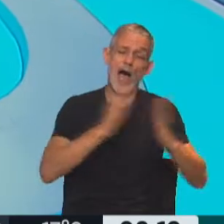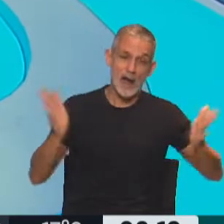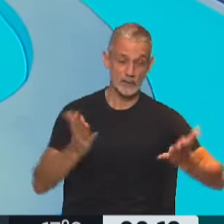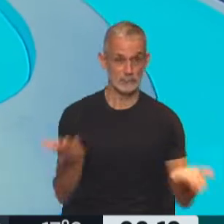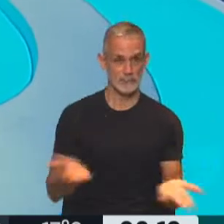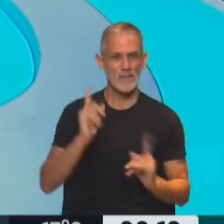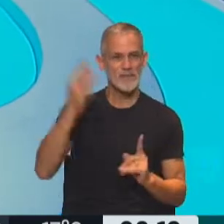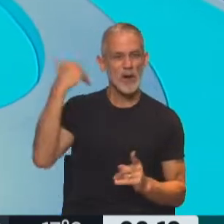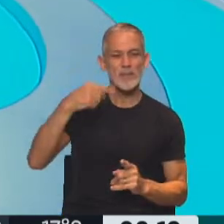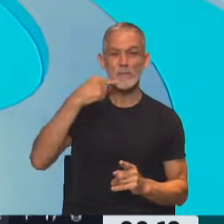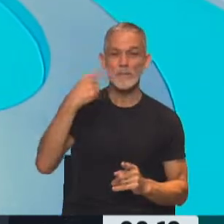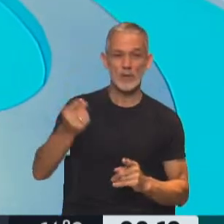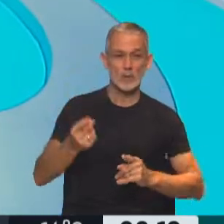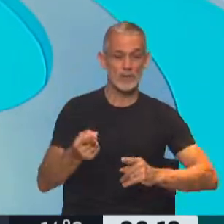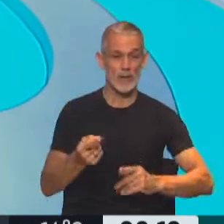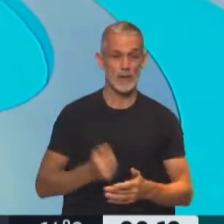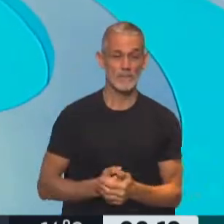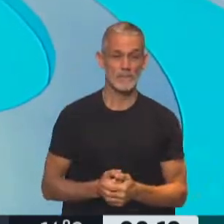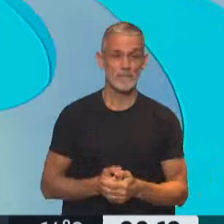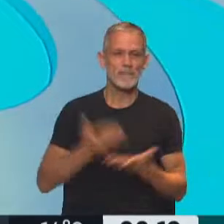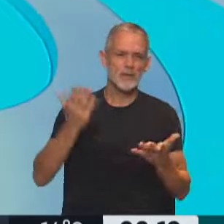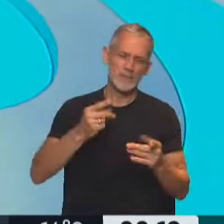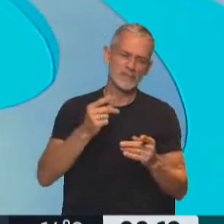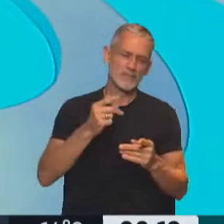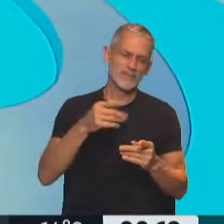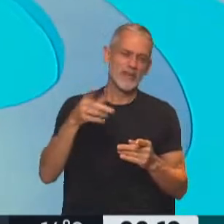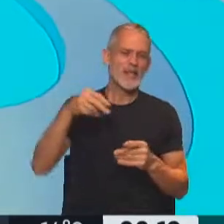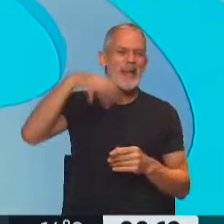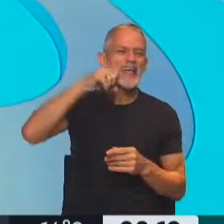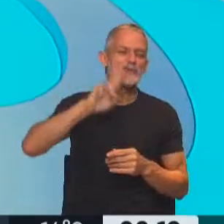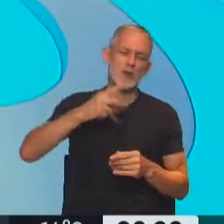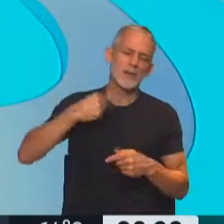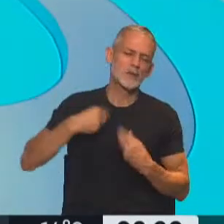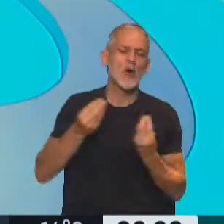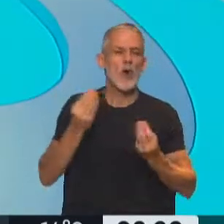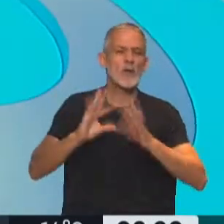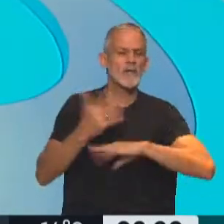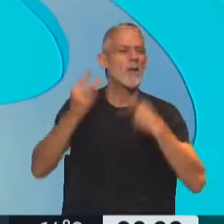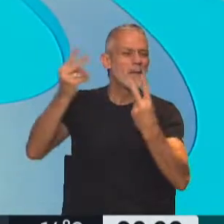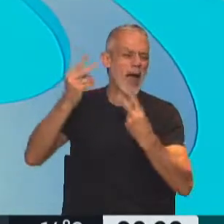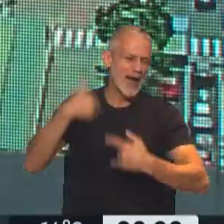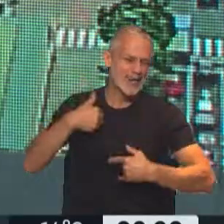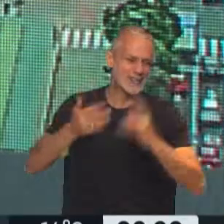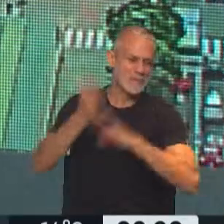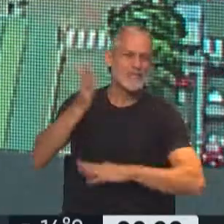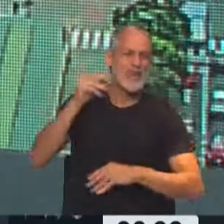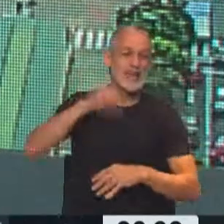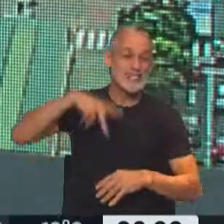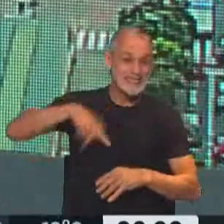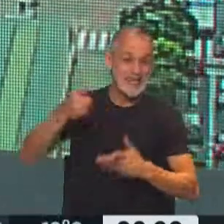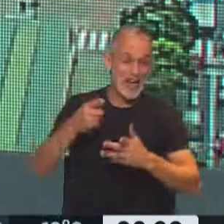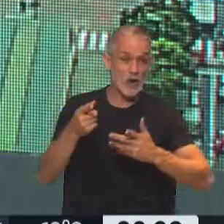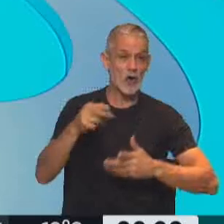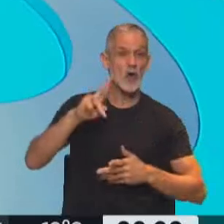preguntaba el otro día, me preguntábamos fuera de cámara, Néstor preguntaba cómo me había ido en el viaje a Chaco con